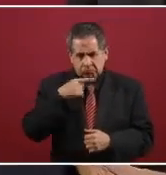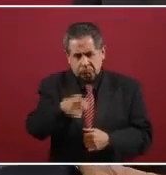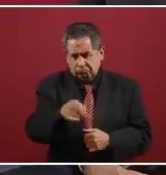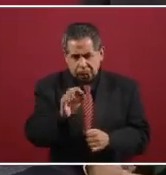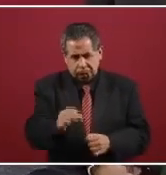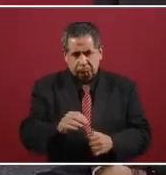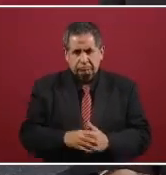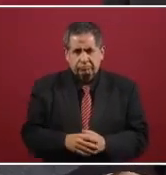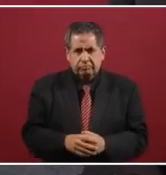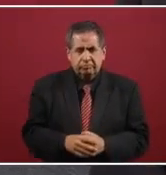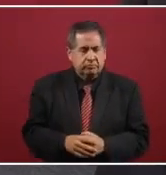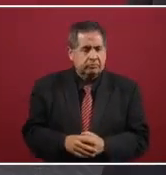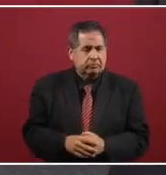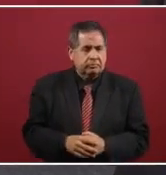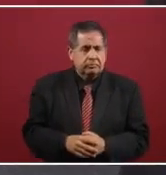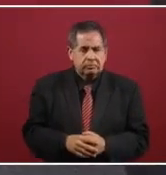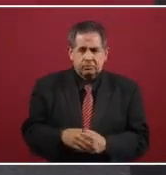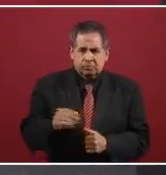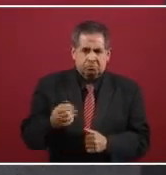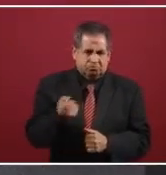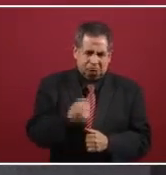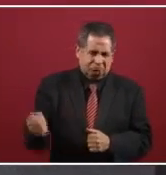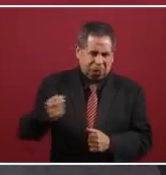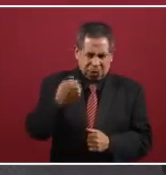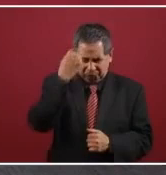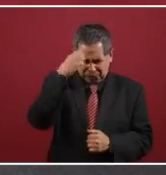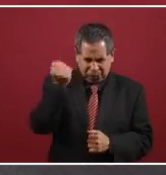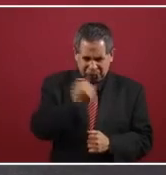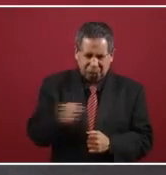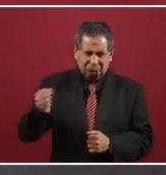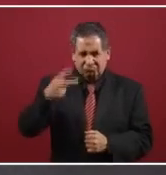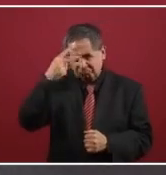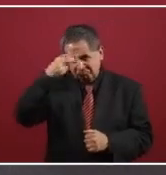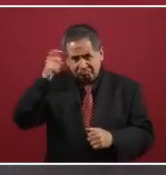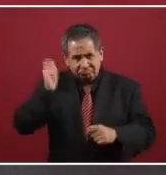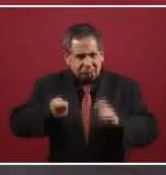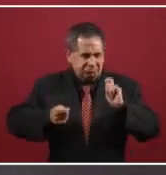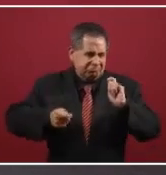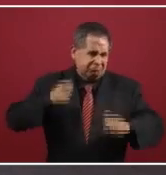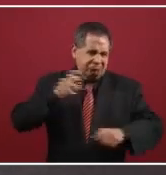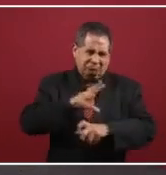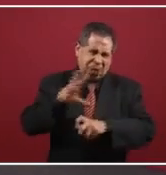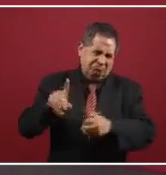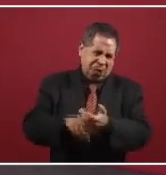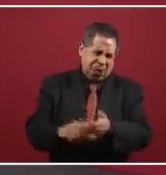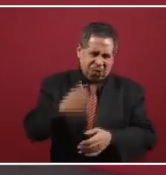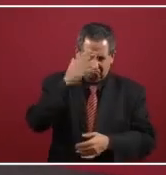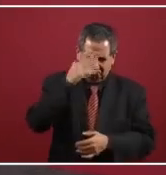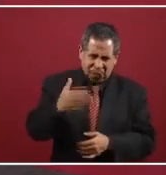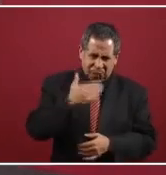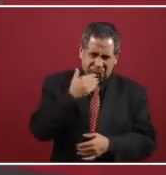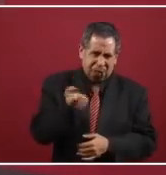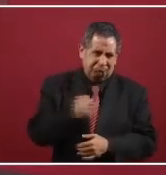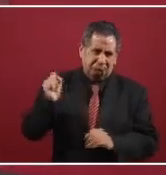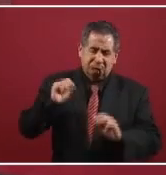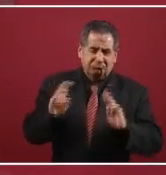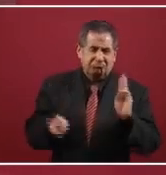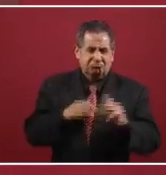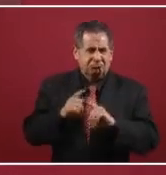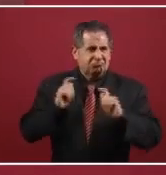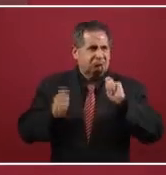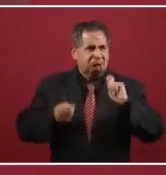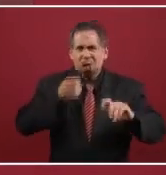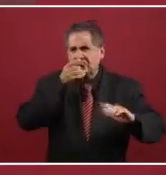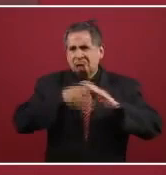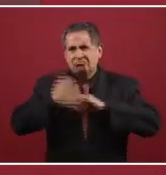dicho, son muy buenos los mexicanos. La diplomacia mexicana es de lo mejor que hay en el